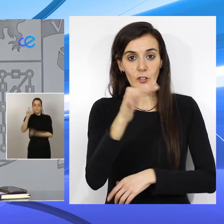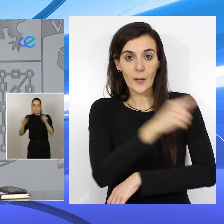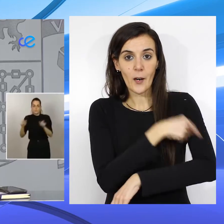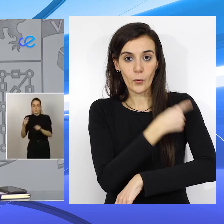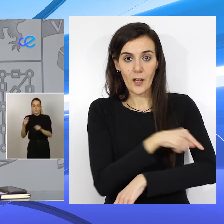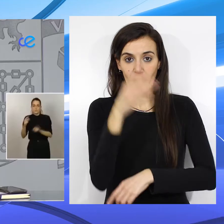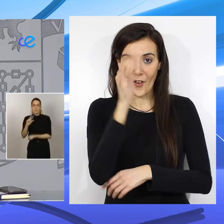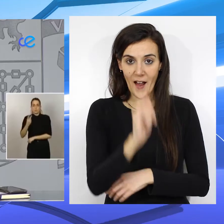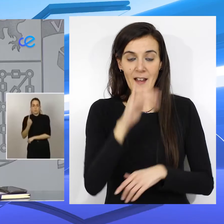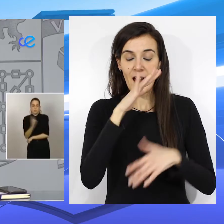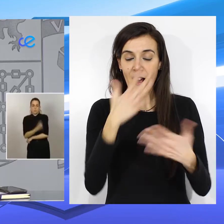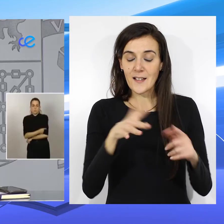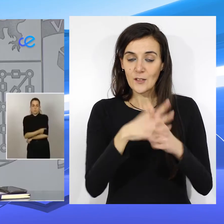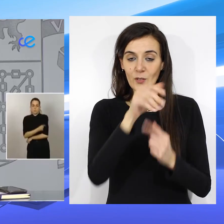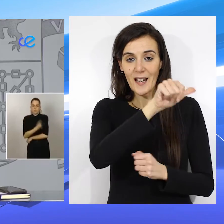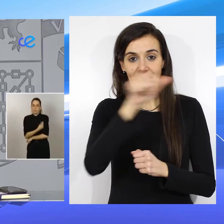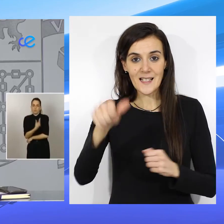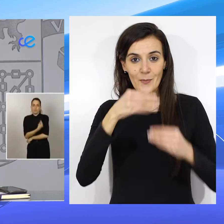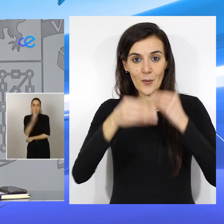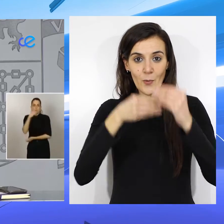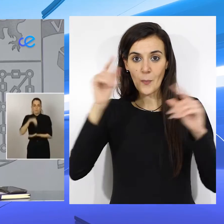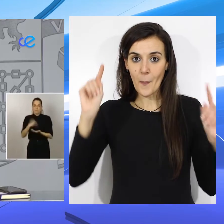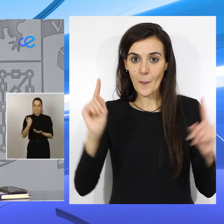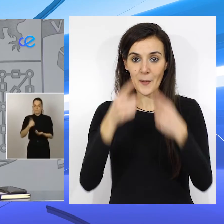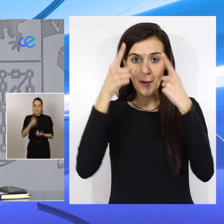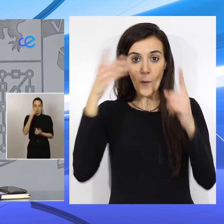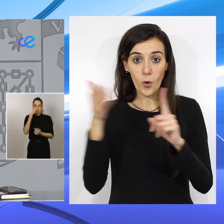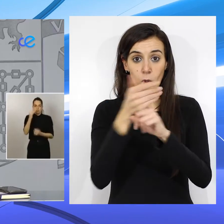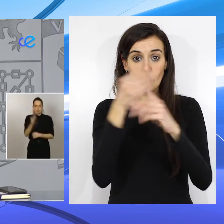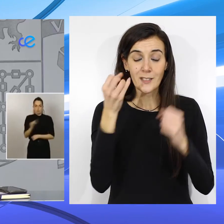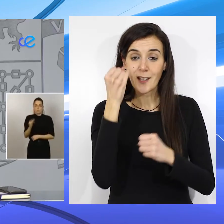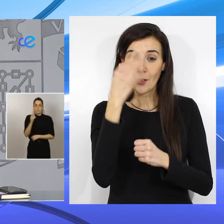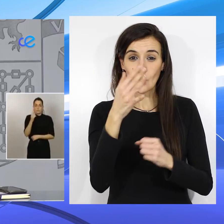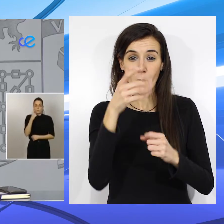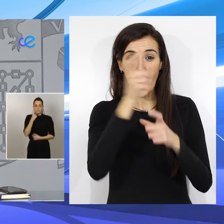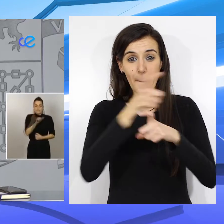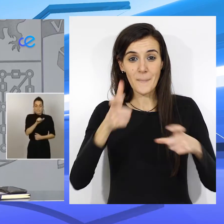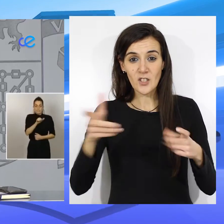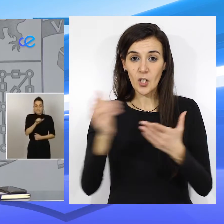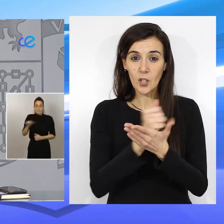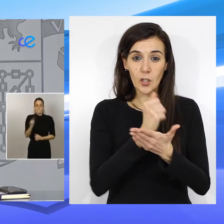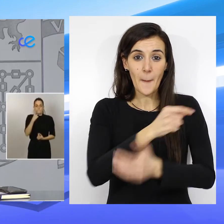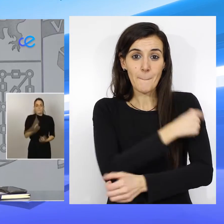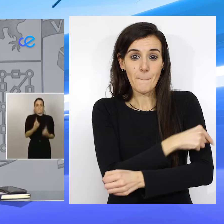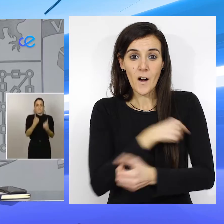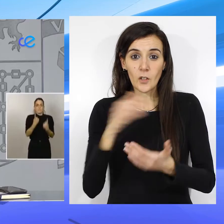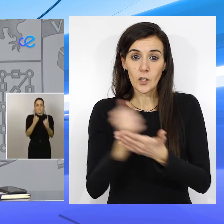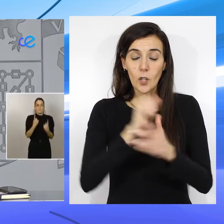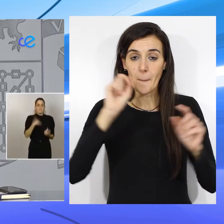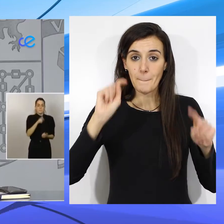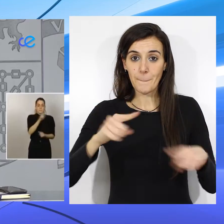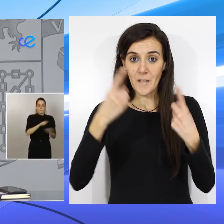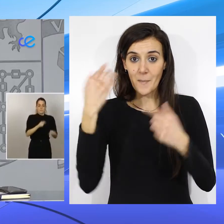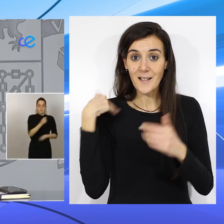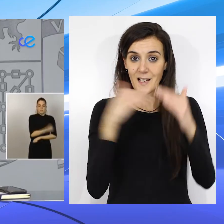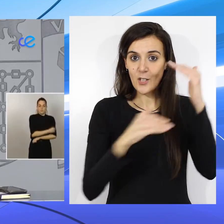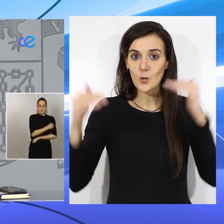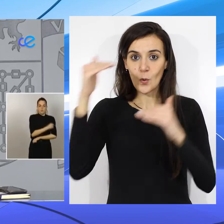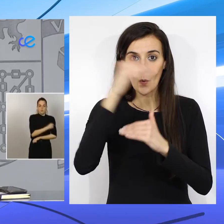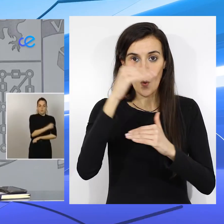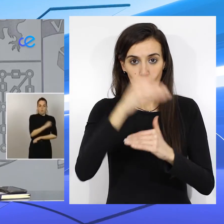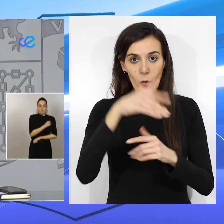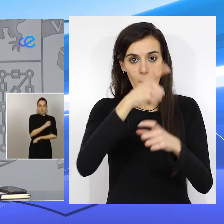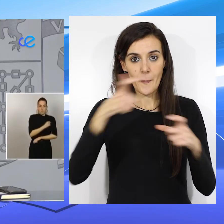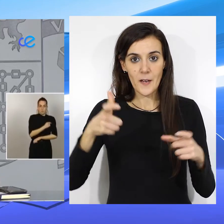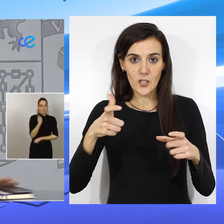de la vacunación. De hecho, esta semana hemos llegado por primera vez a que el número de personas vacunadas en primera sea superior